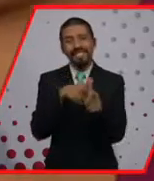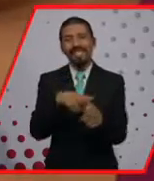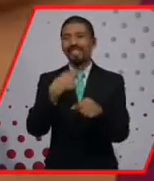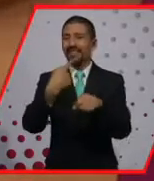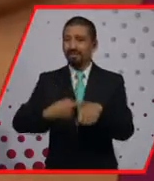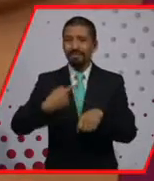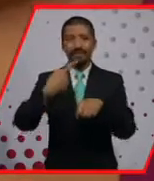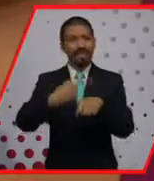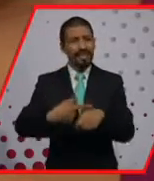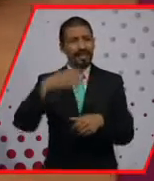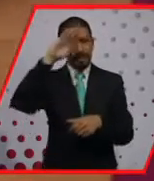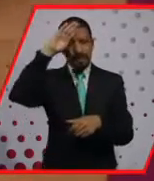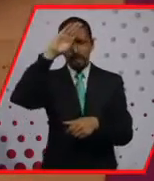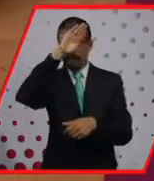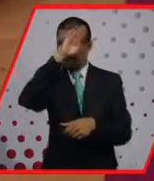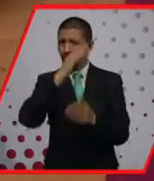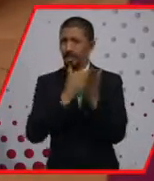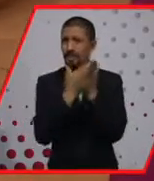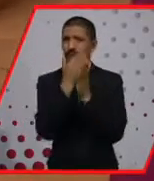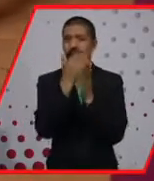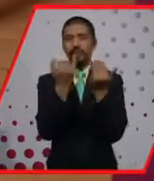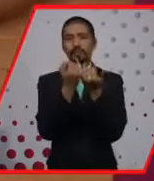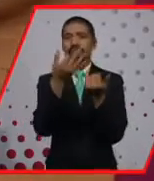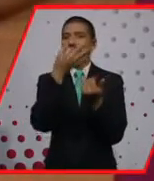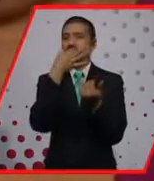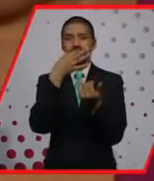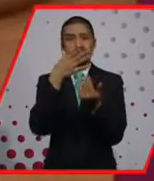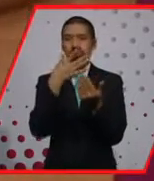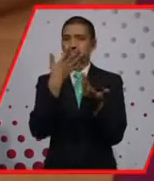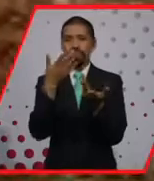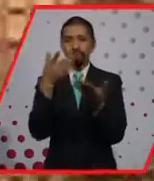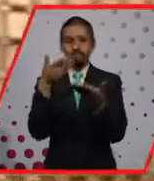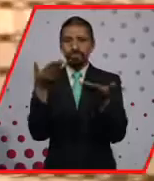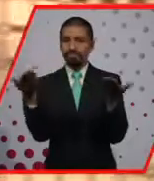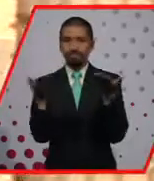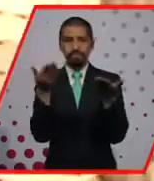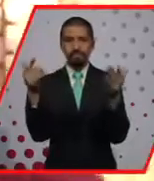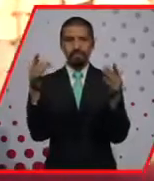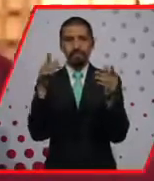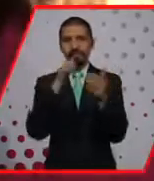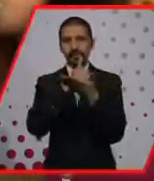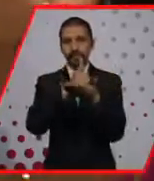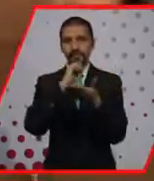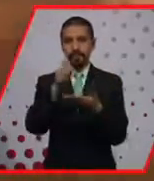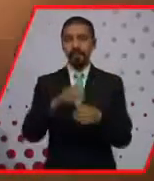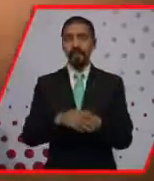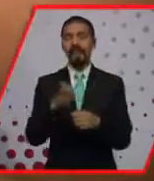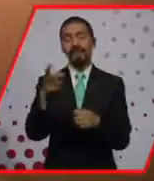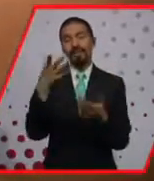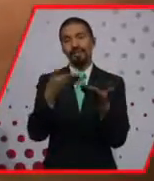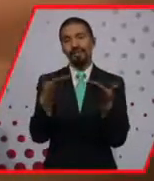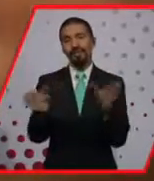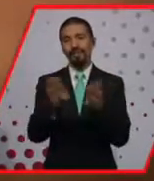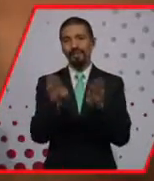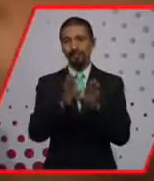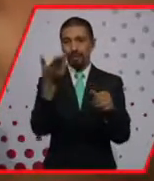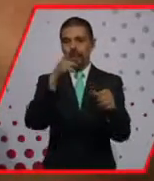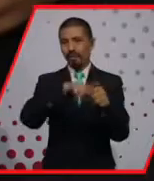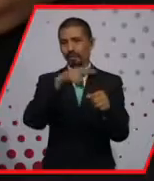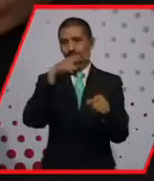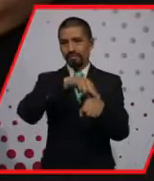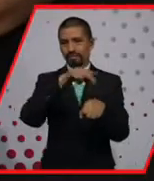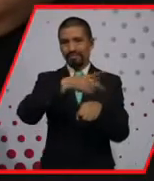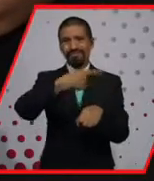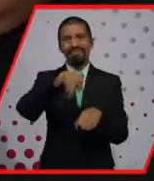con temperaturas altas, no contaban con el medicamento que era. Afirma que se encuentra inconforme por las irregularidades de los